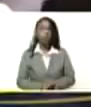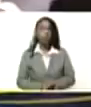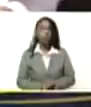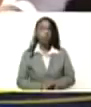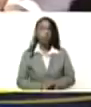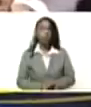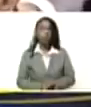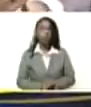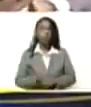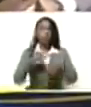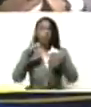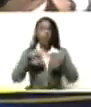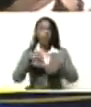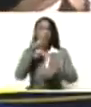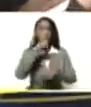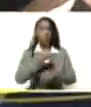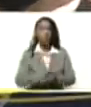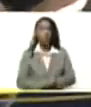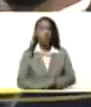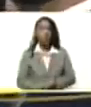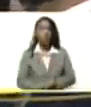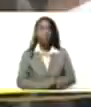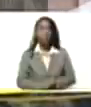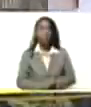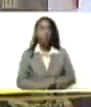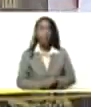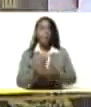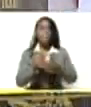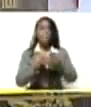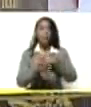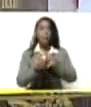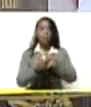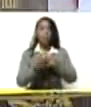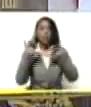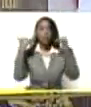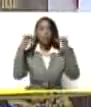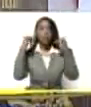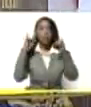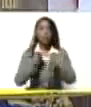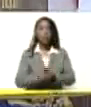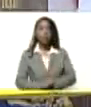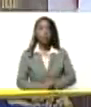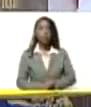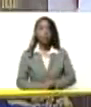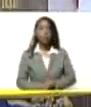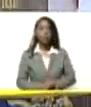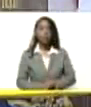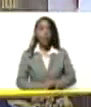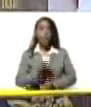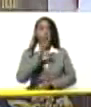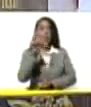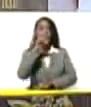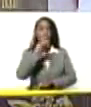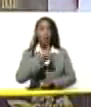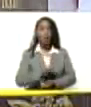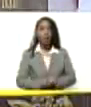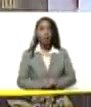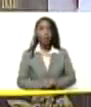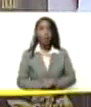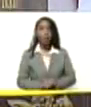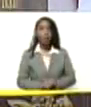este año vamos a conmemorar a los 30 años